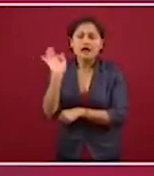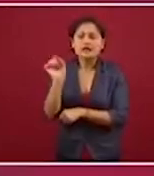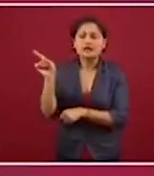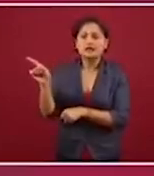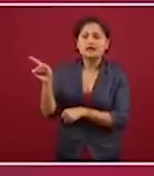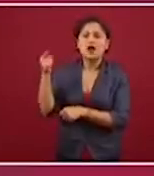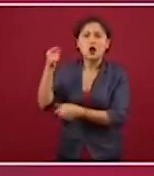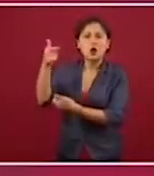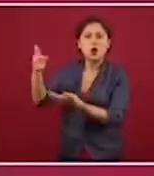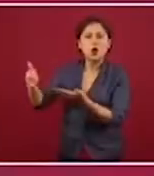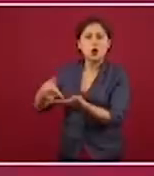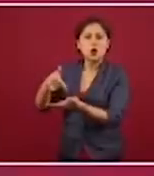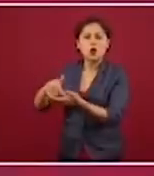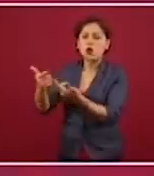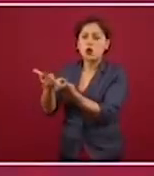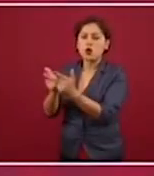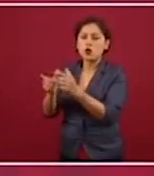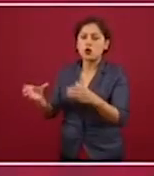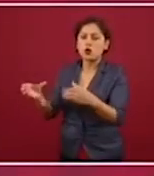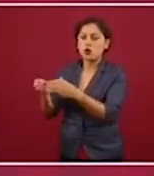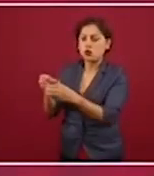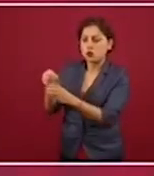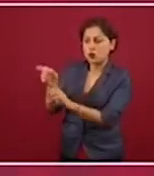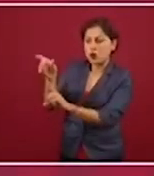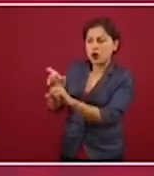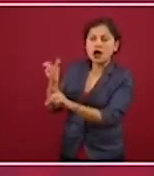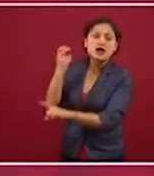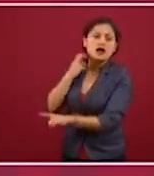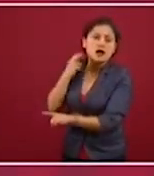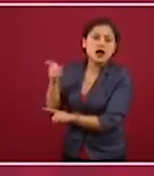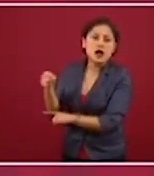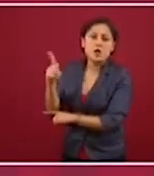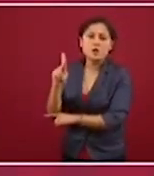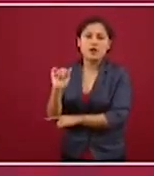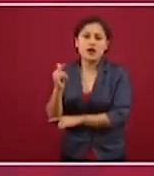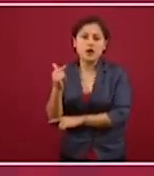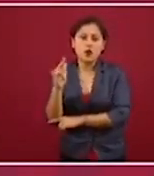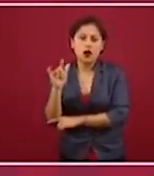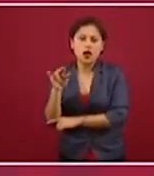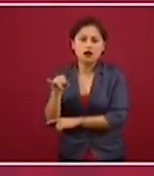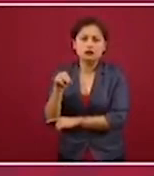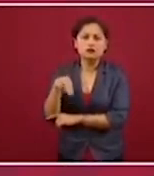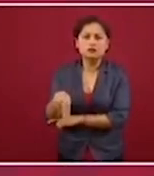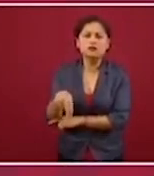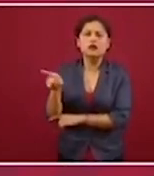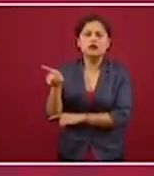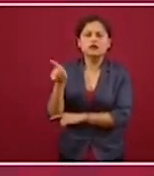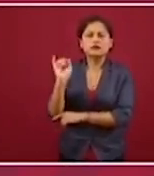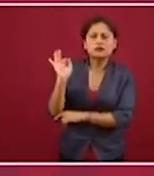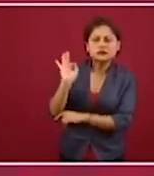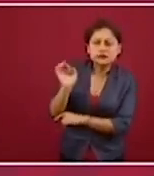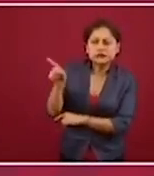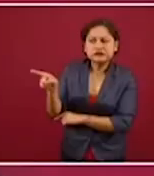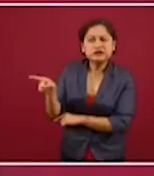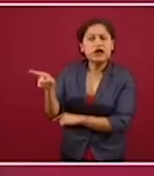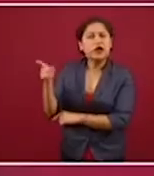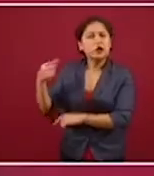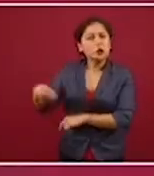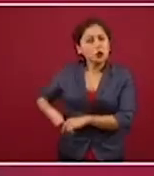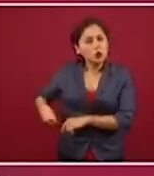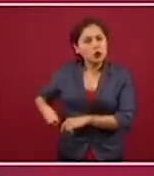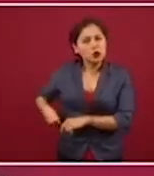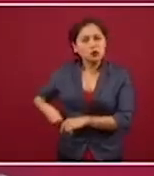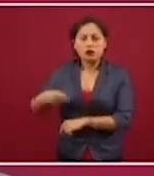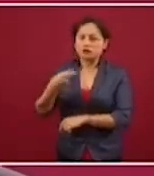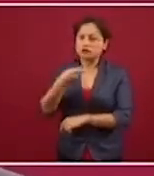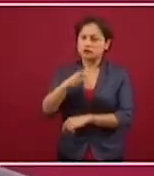físico el pingo link pero realmente todavía hay mucha controversia científica de cuál fue el animalito o la especie animal